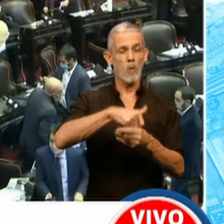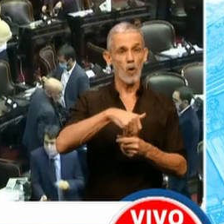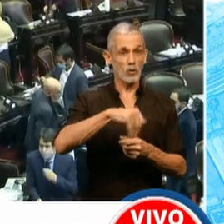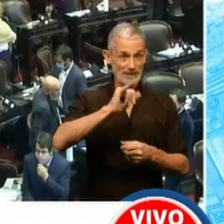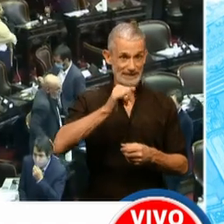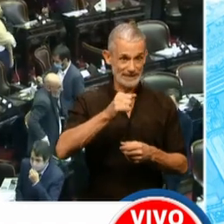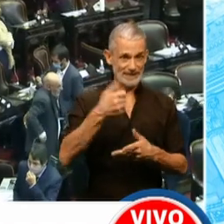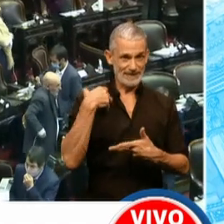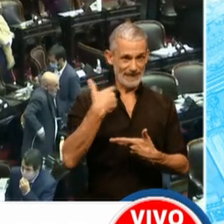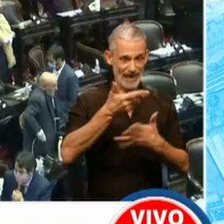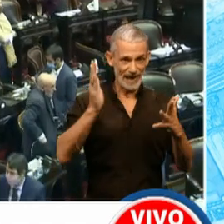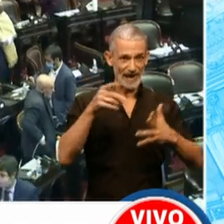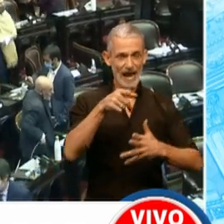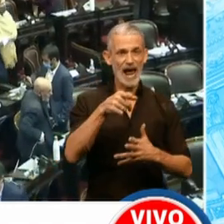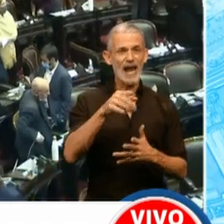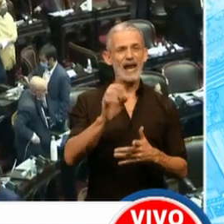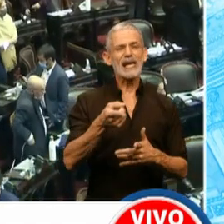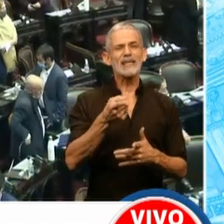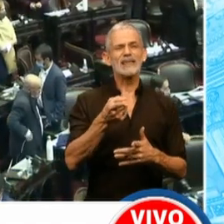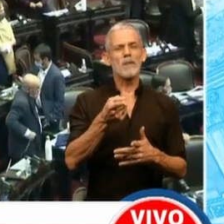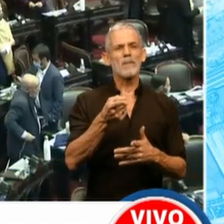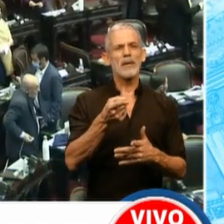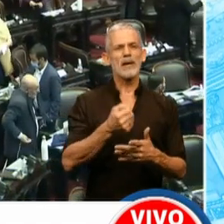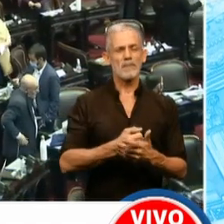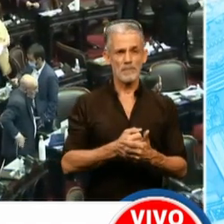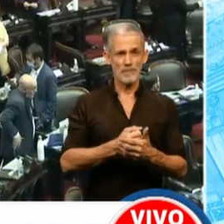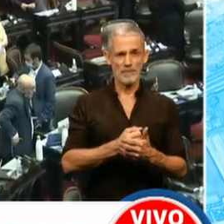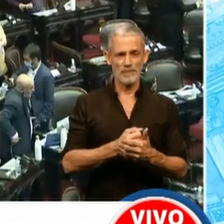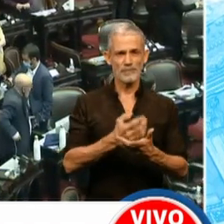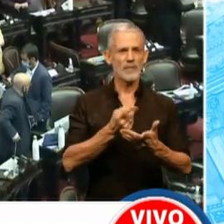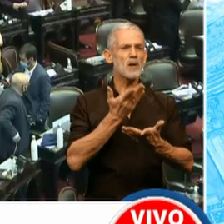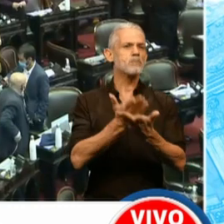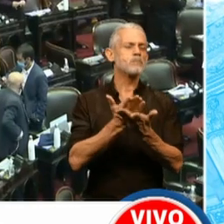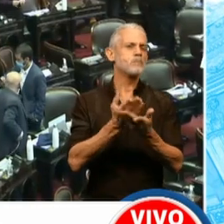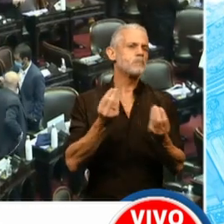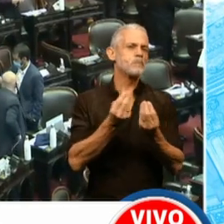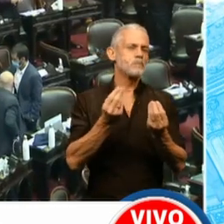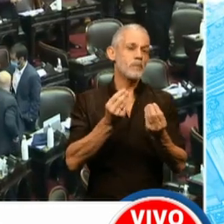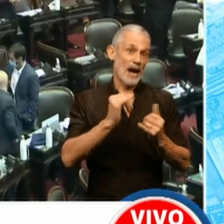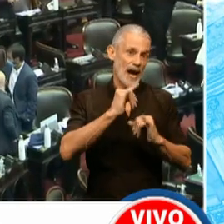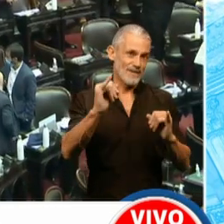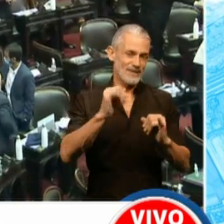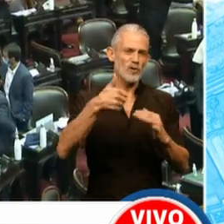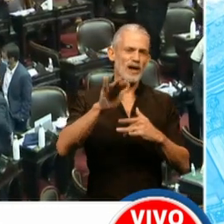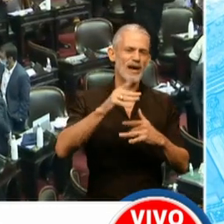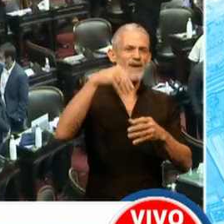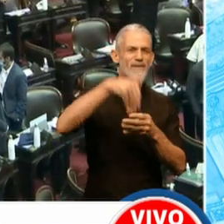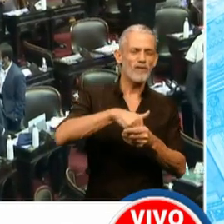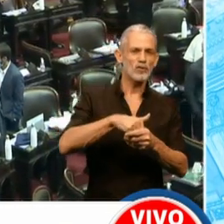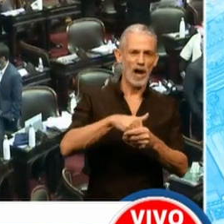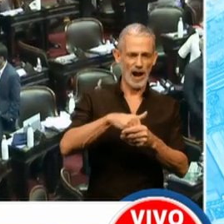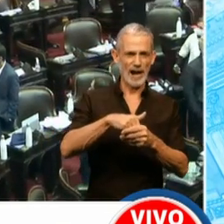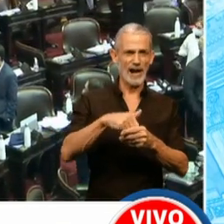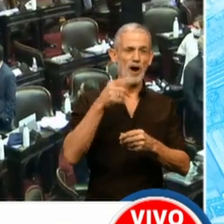positivo en general y también planteándole adelantándole que vamos a votar en contra